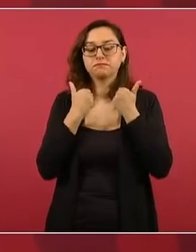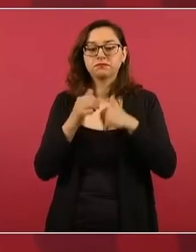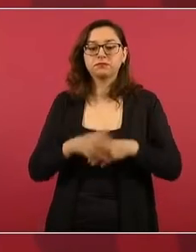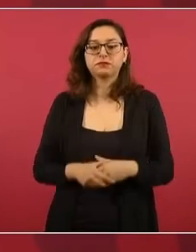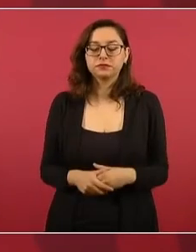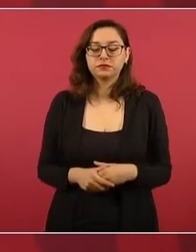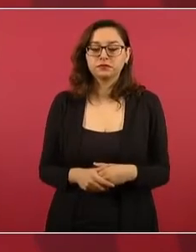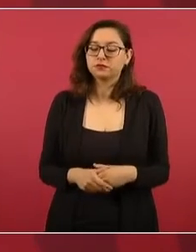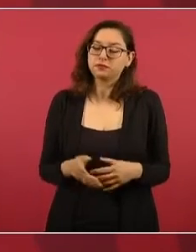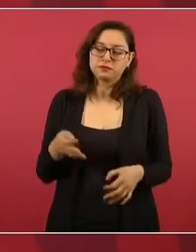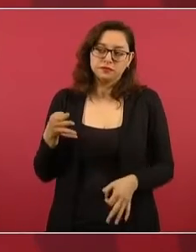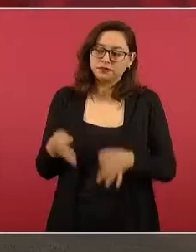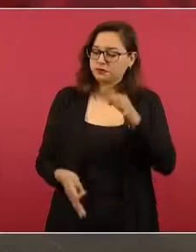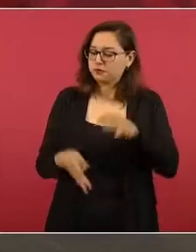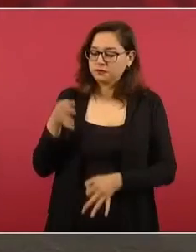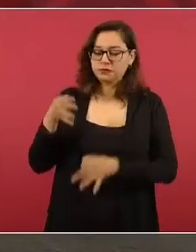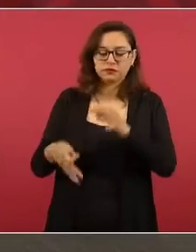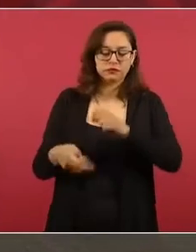problema judicial.